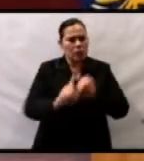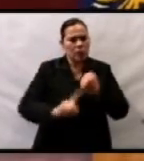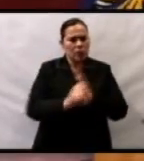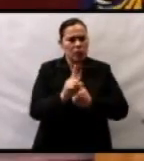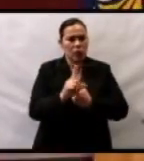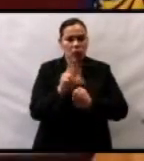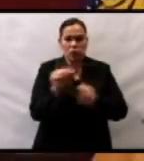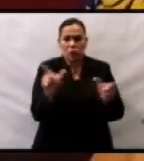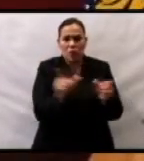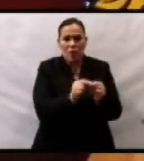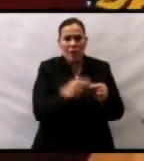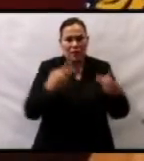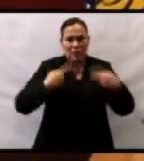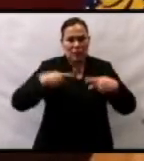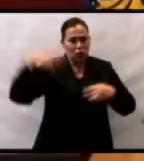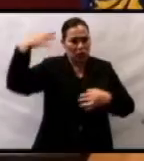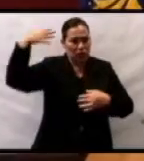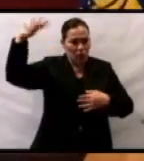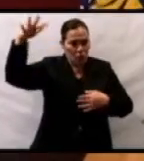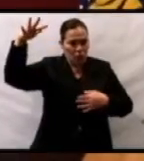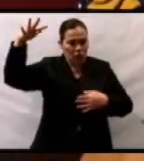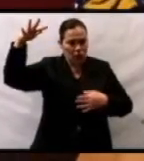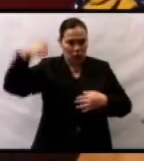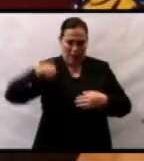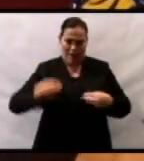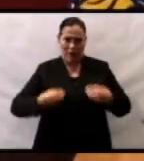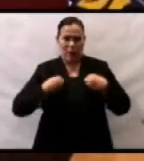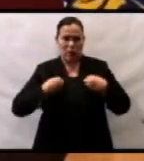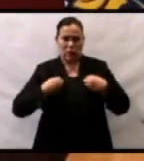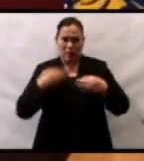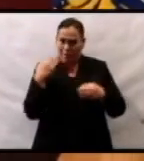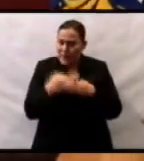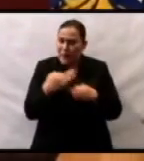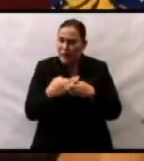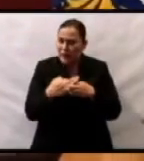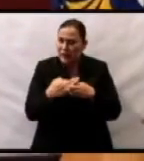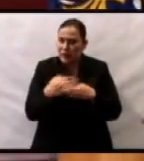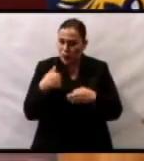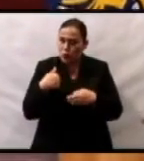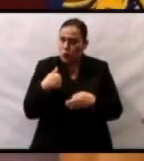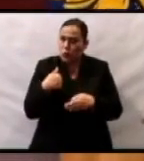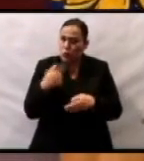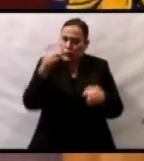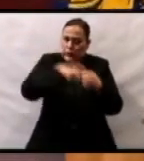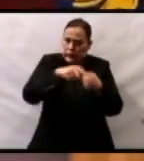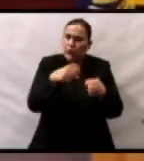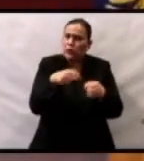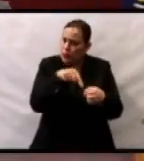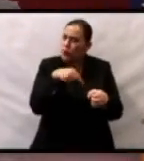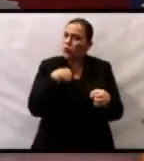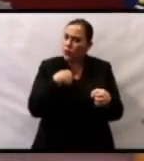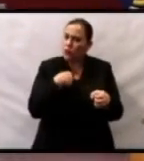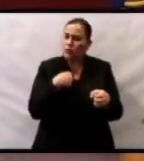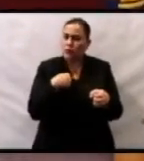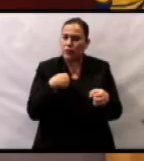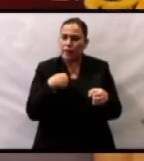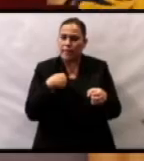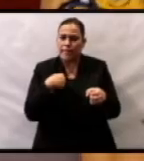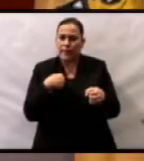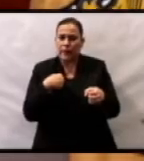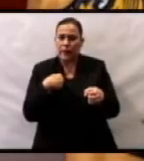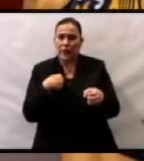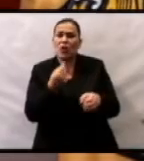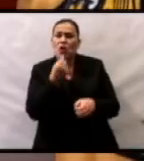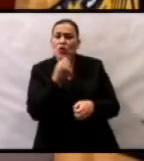personas adultas lo vivamos, y digo lo vivamos porque me considero una de ellas, porque soy una de ellas. Los